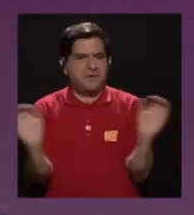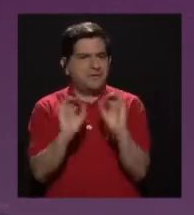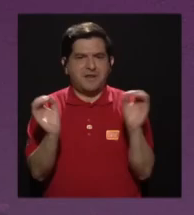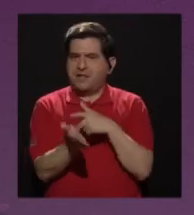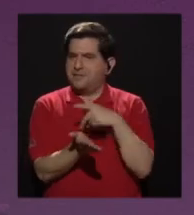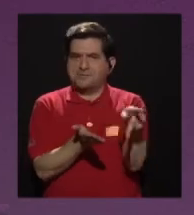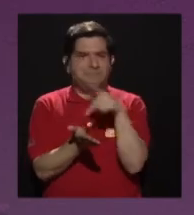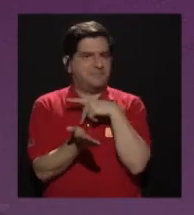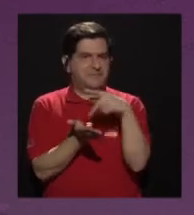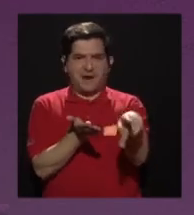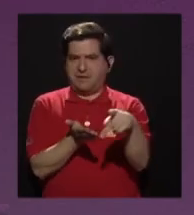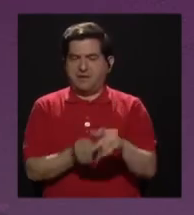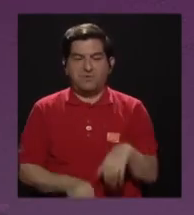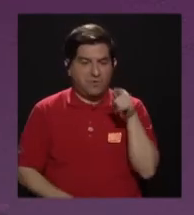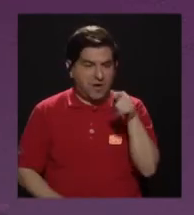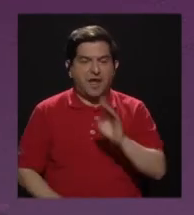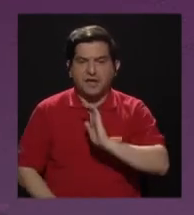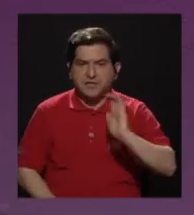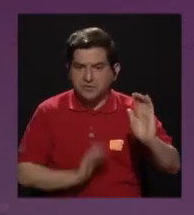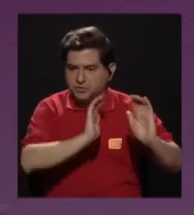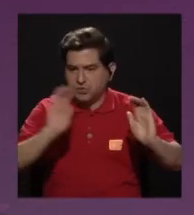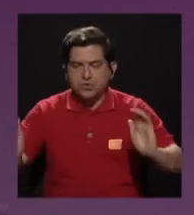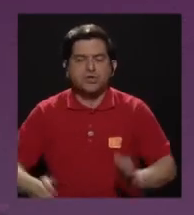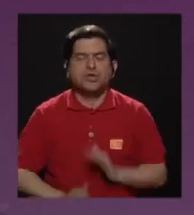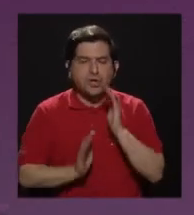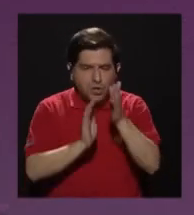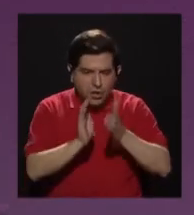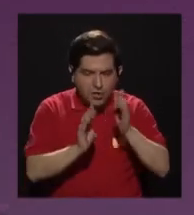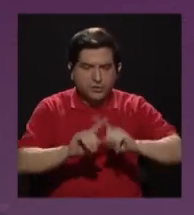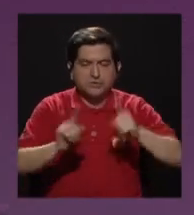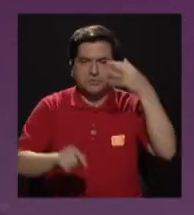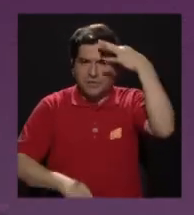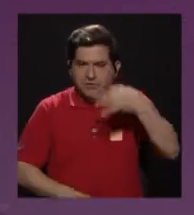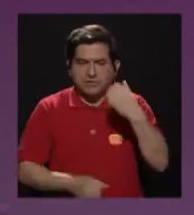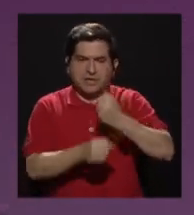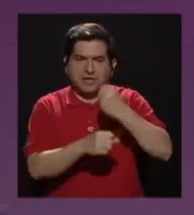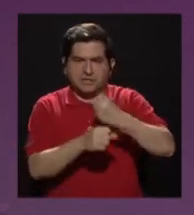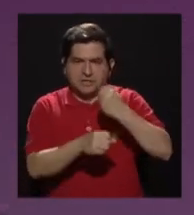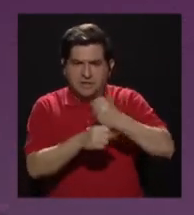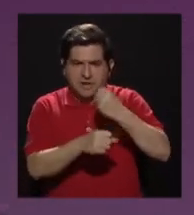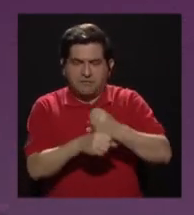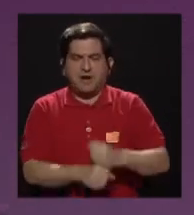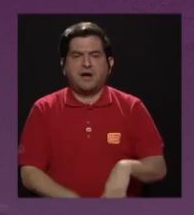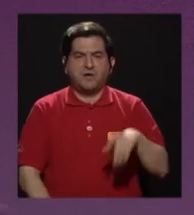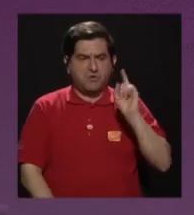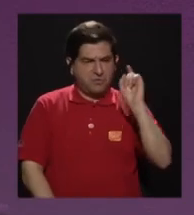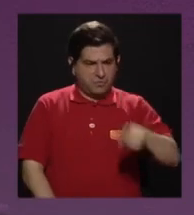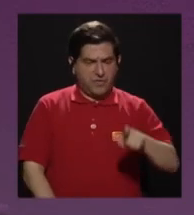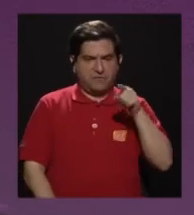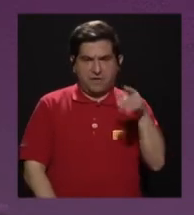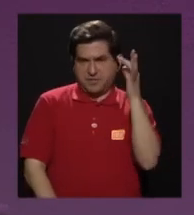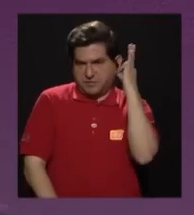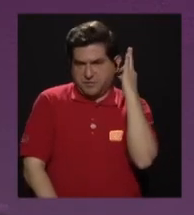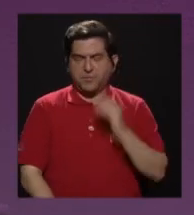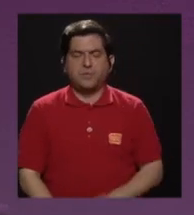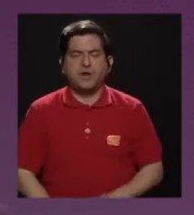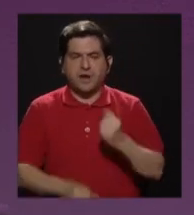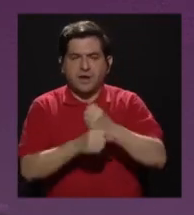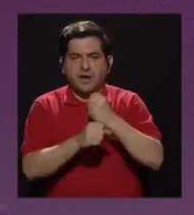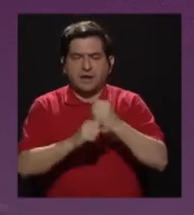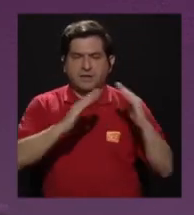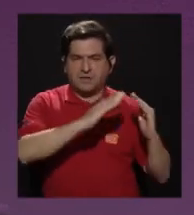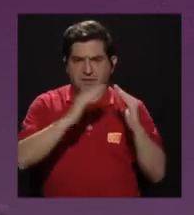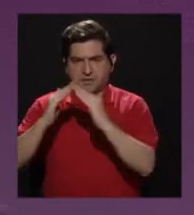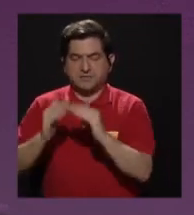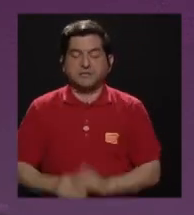pago adicional el cuidado de los niños, pero se cree que son labores también de la trabajadora. Entonces, ese tipo de pequeños, grandes abusos se